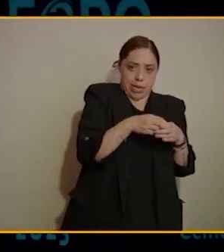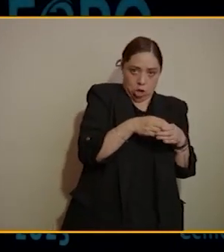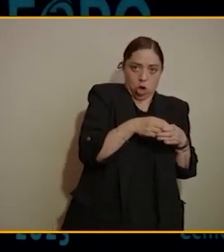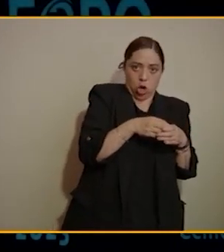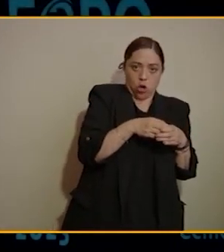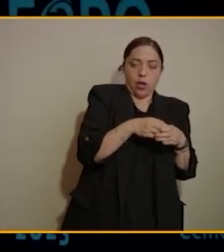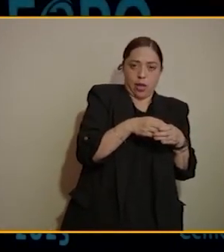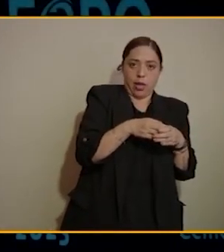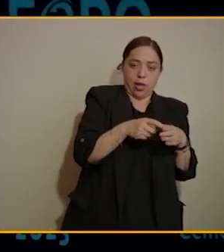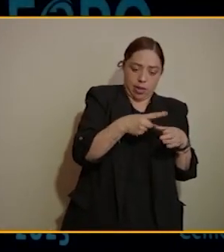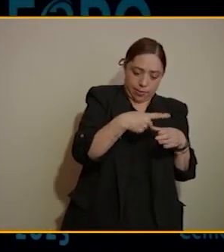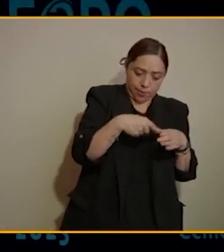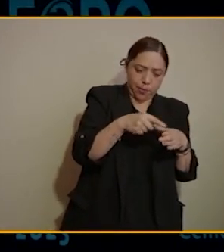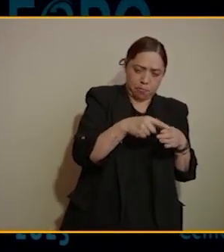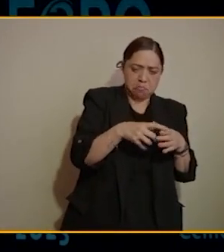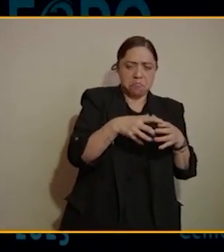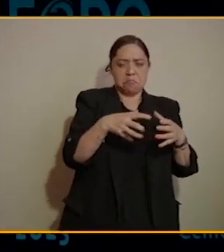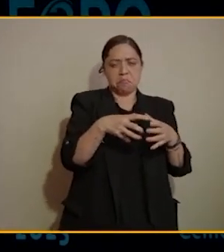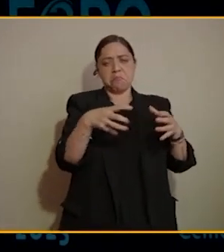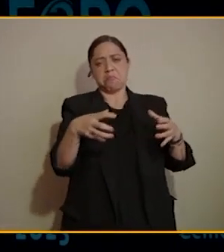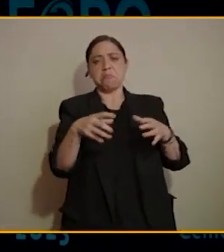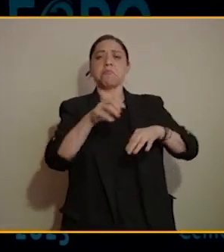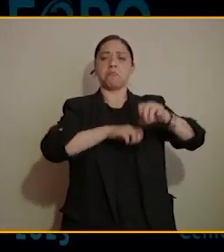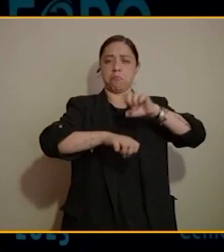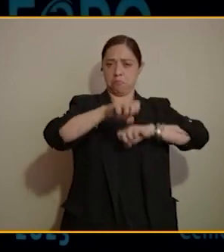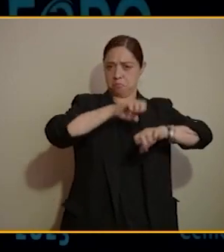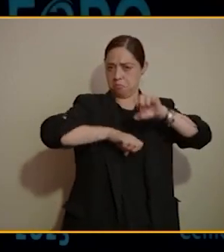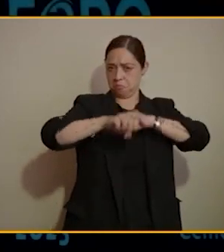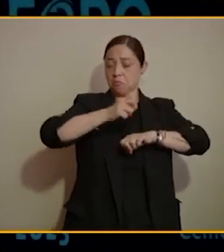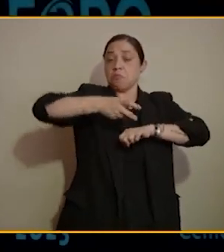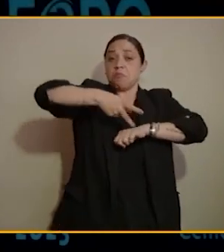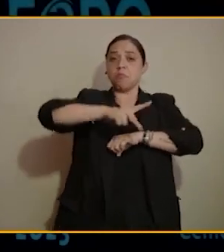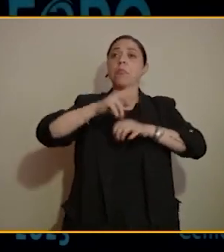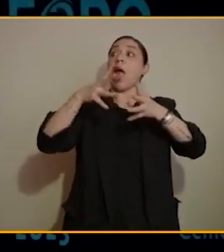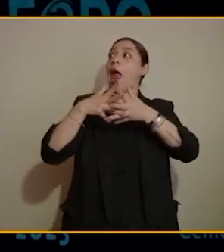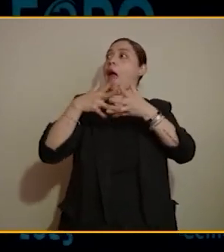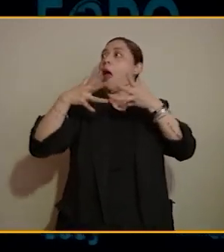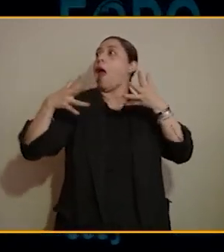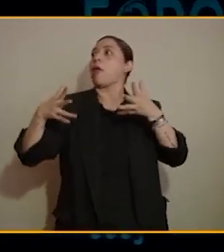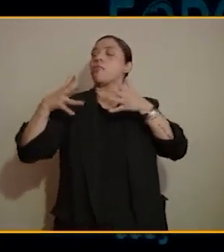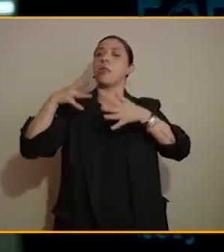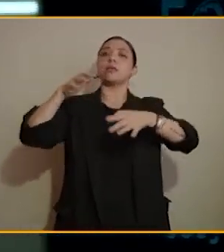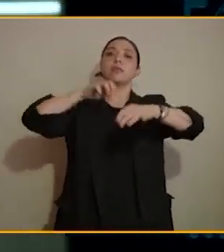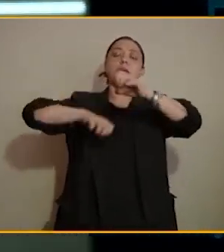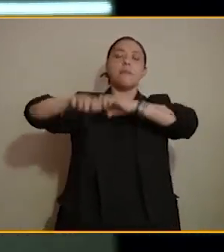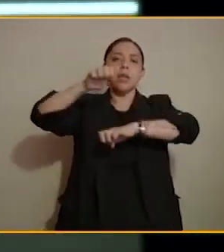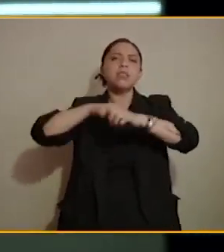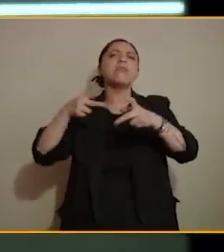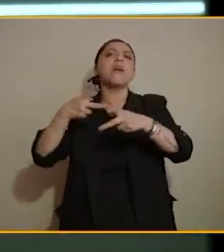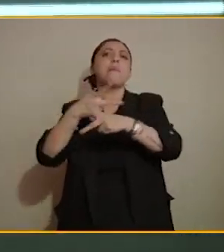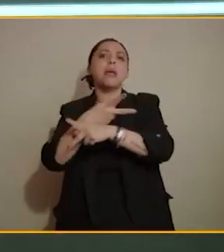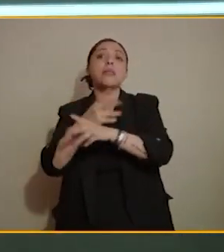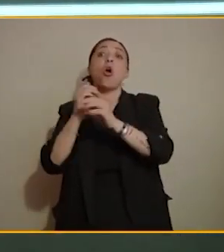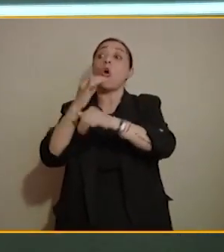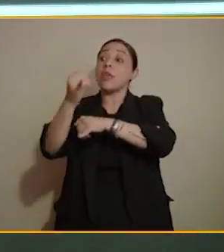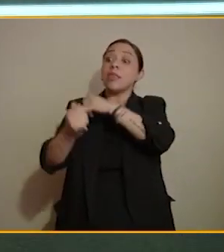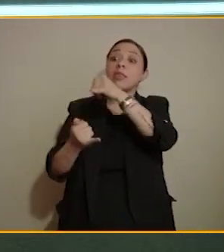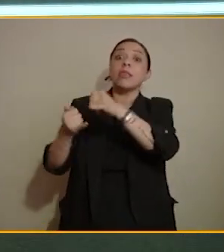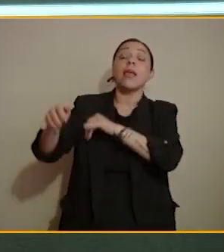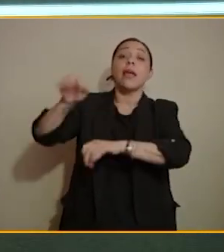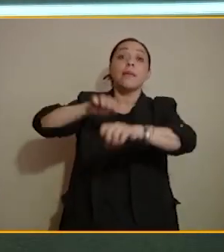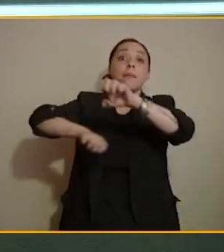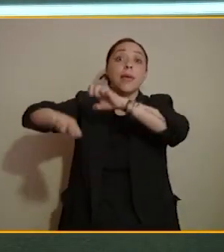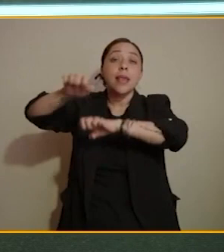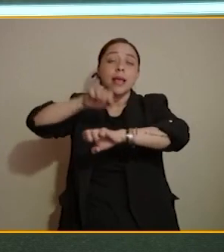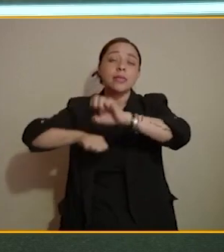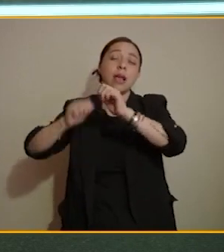empresas. ¿Qué pasa en las grandes empresas o qué pasa en cadenas transnacionales de grandes corporativos